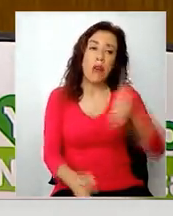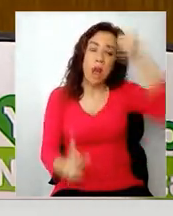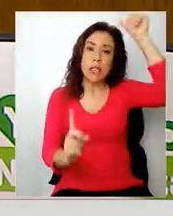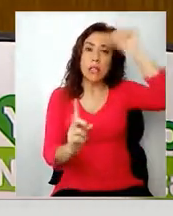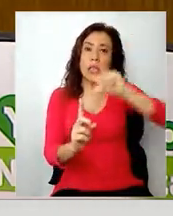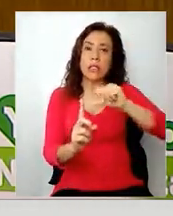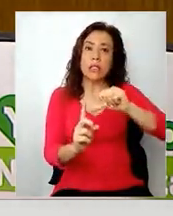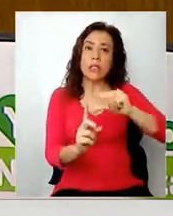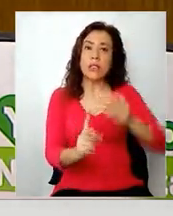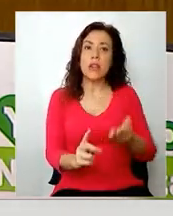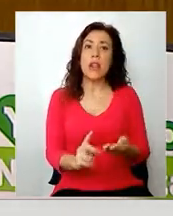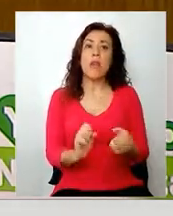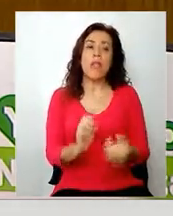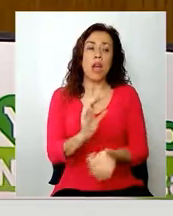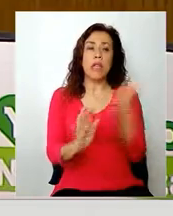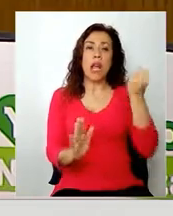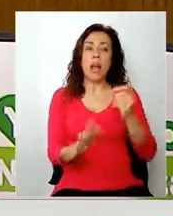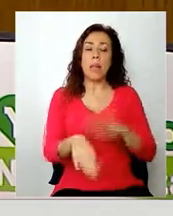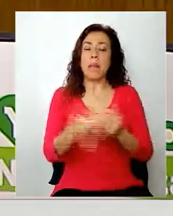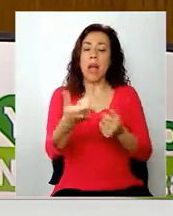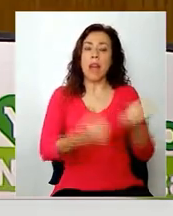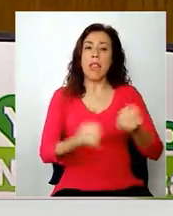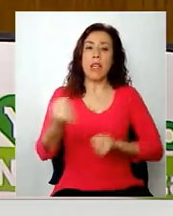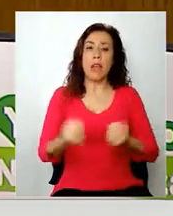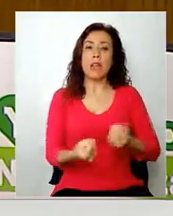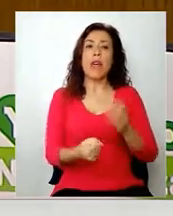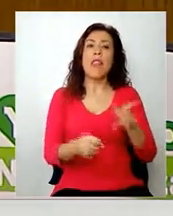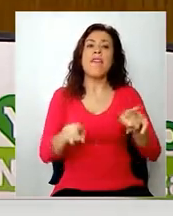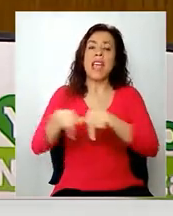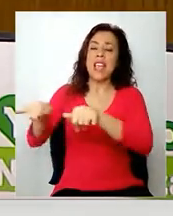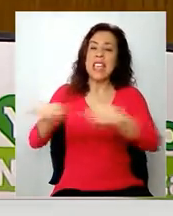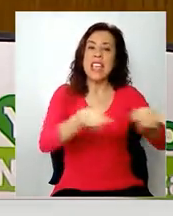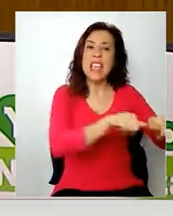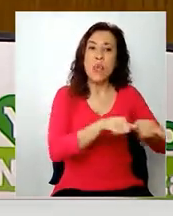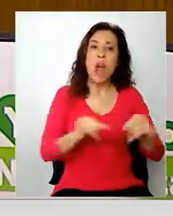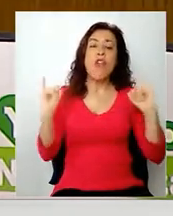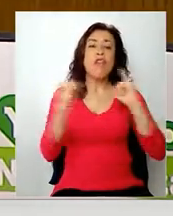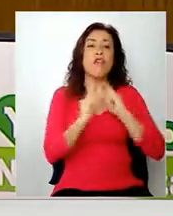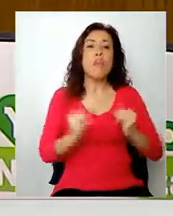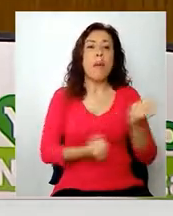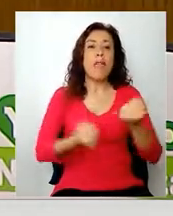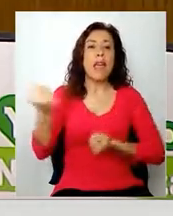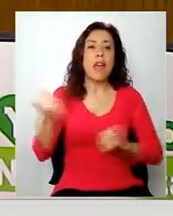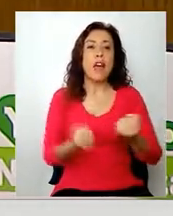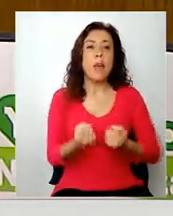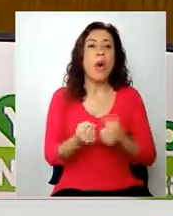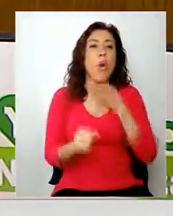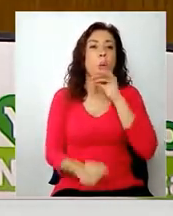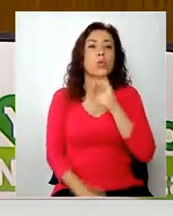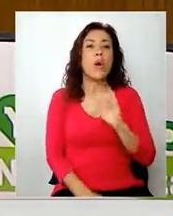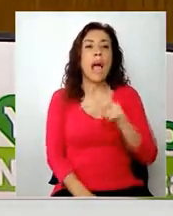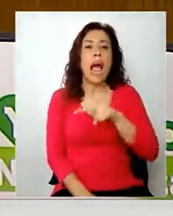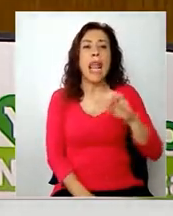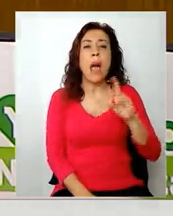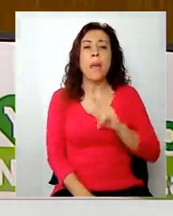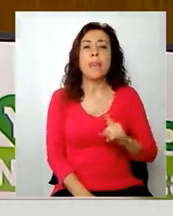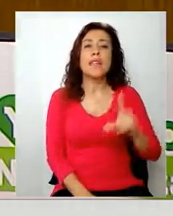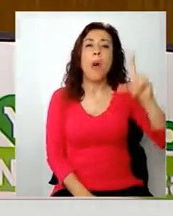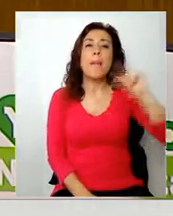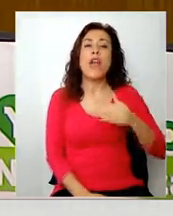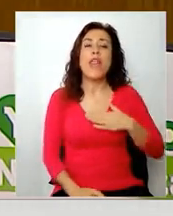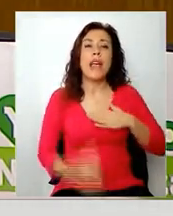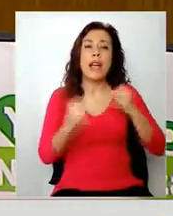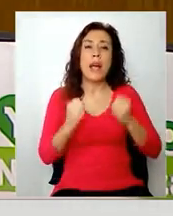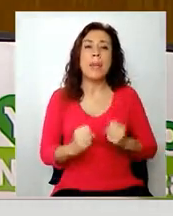licencia qué es lo que sugiere este informe estandarizar las pautas de conducción con Cannabis medicinal con un enfoque en disminución de habilidades en lugar de utilizar Pauta